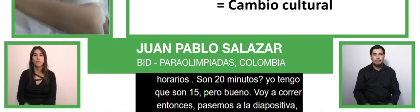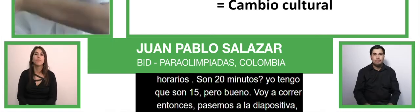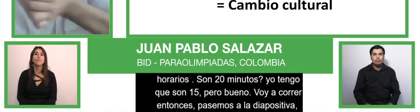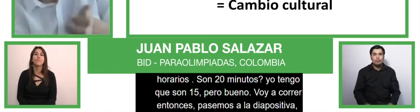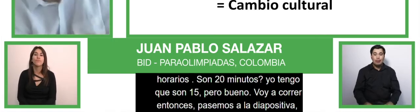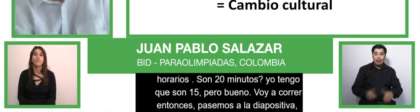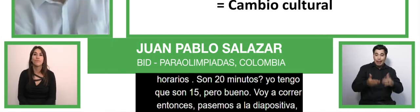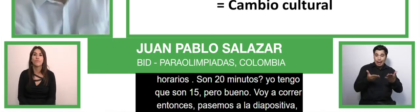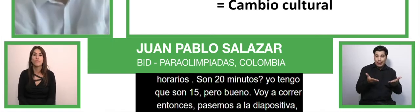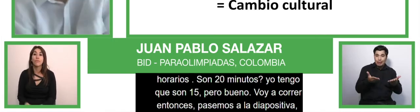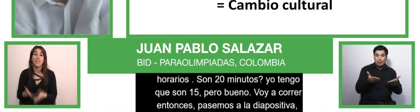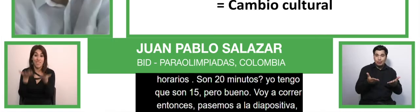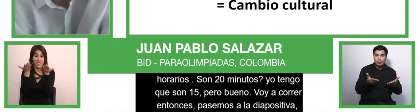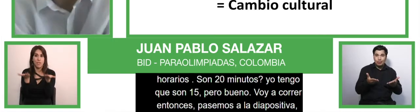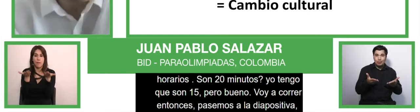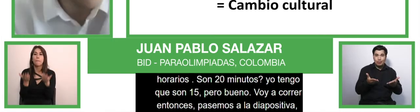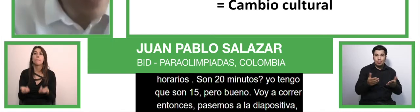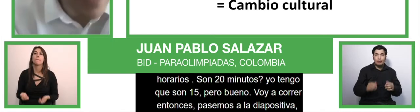Es a través de